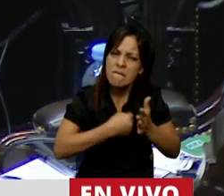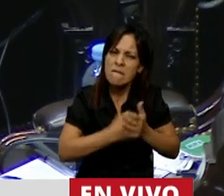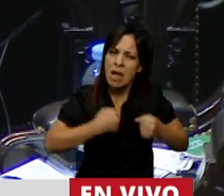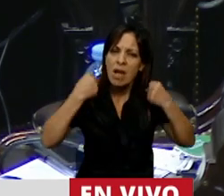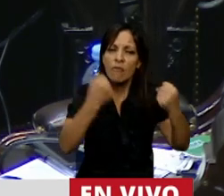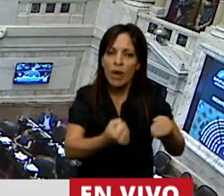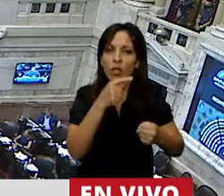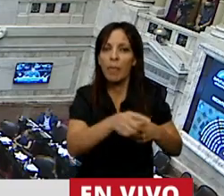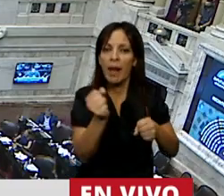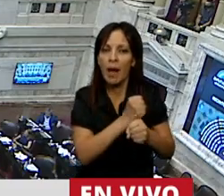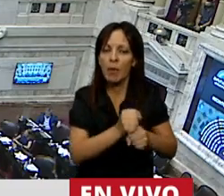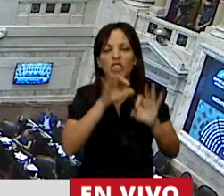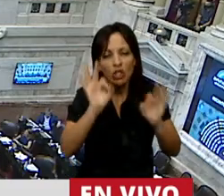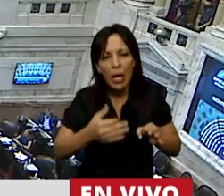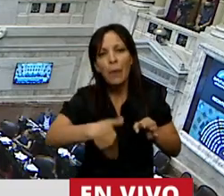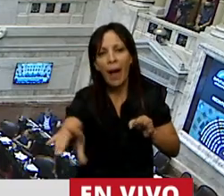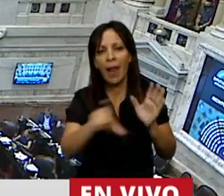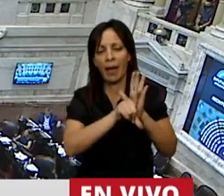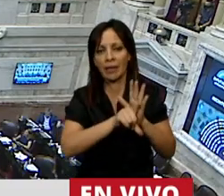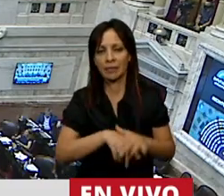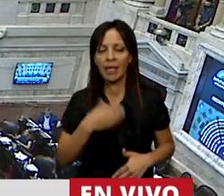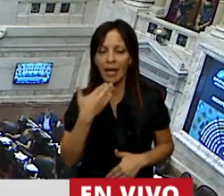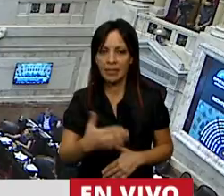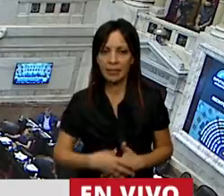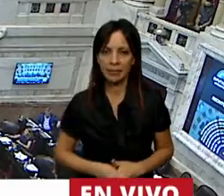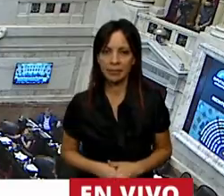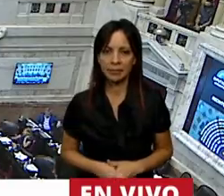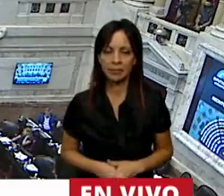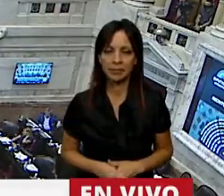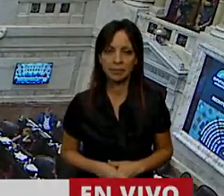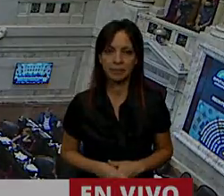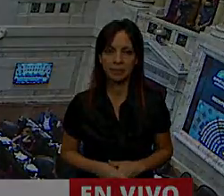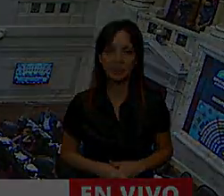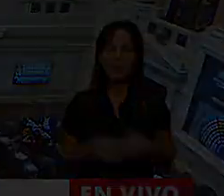se apruebe, estoy convencido que va a ser ley. Gracias, señor presidente. Gracias, diputado Fagioli.